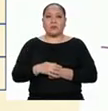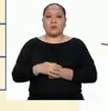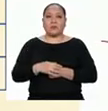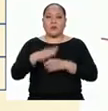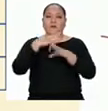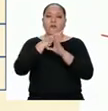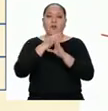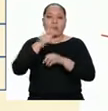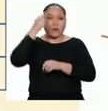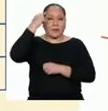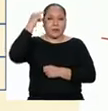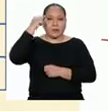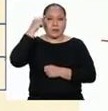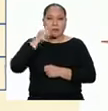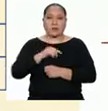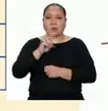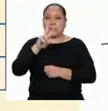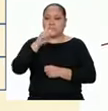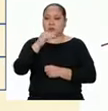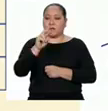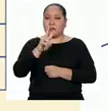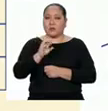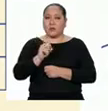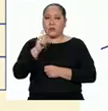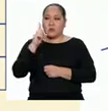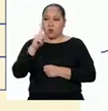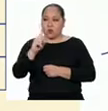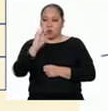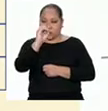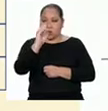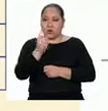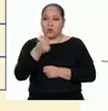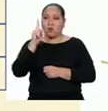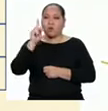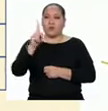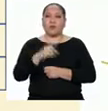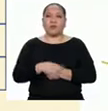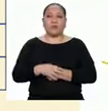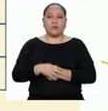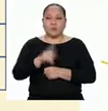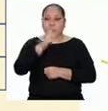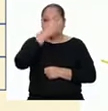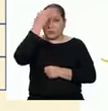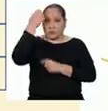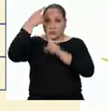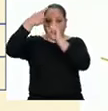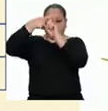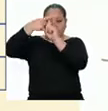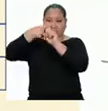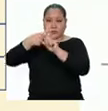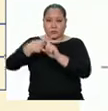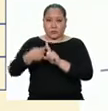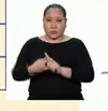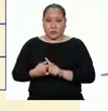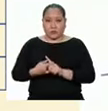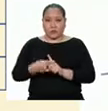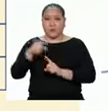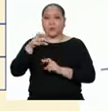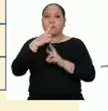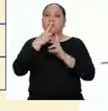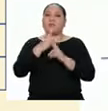forma de pensar es 1 décimo. No olvidemos que al sumar estas frecuencias relativas tienen que dar